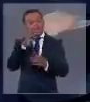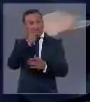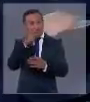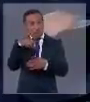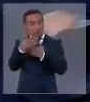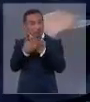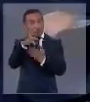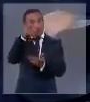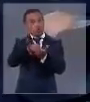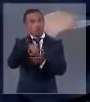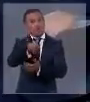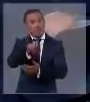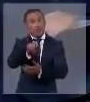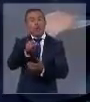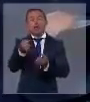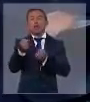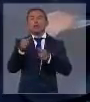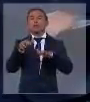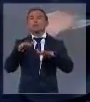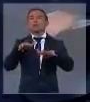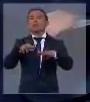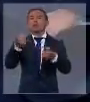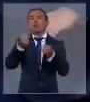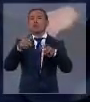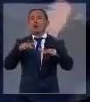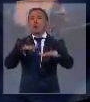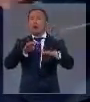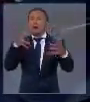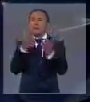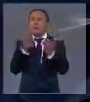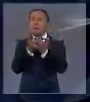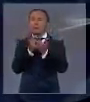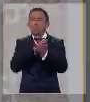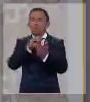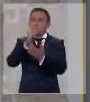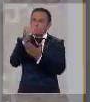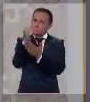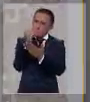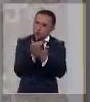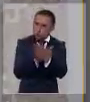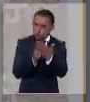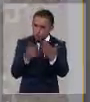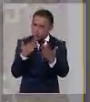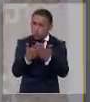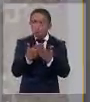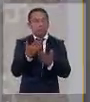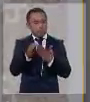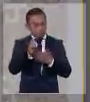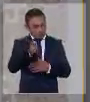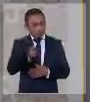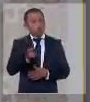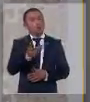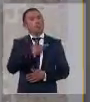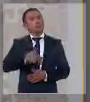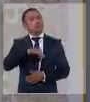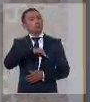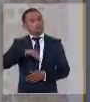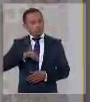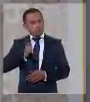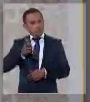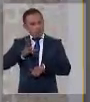2020 a la mitad. ¿Tiene usted un plan para ello? Es facultad de los presidentes municipales. Esa es la constitución nuestra, que es